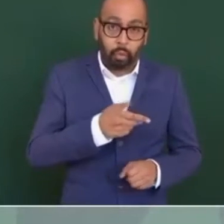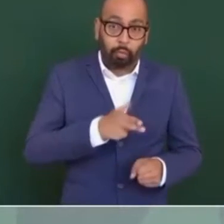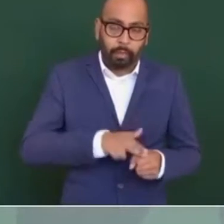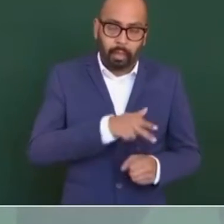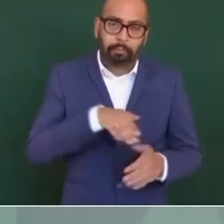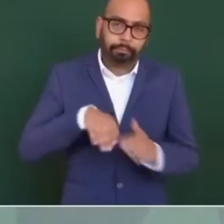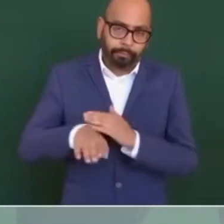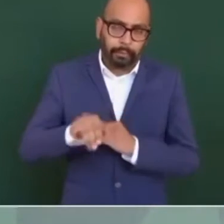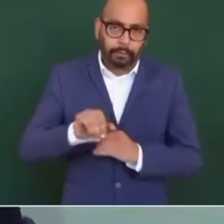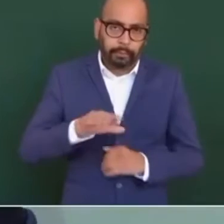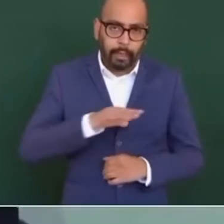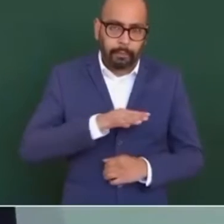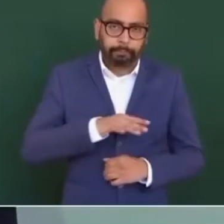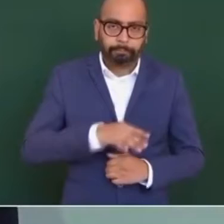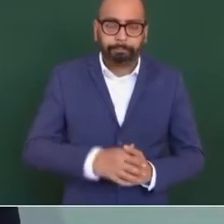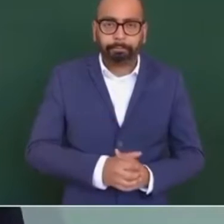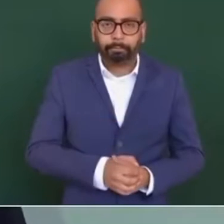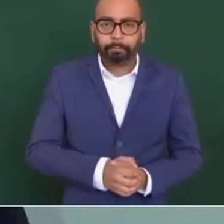en un hospital